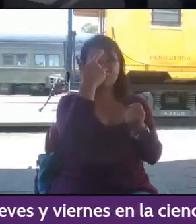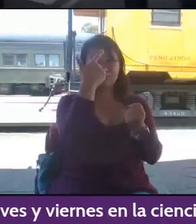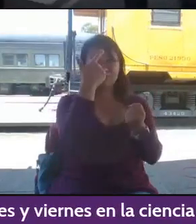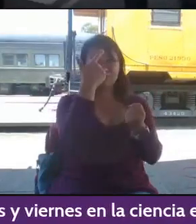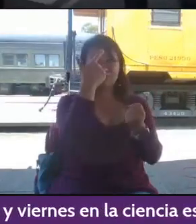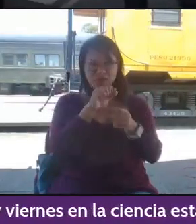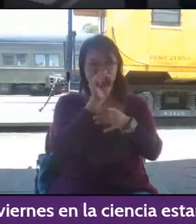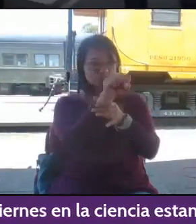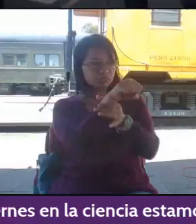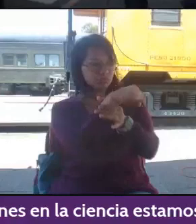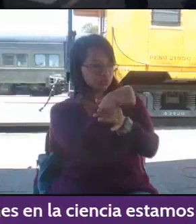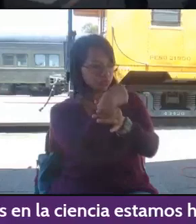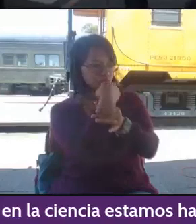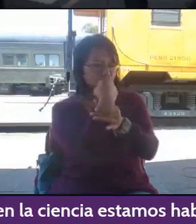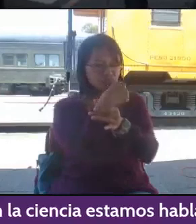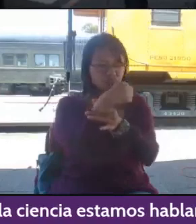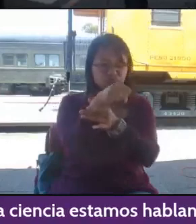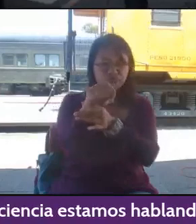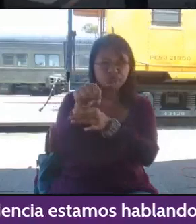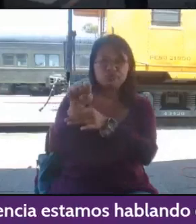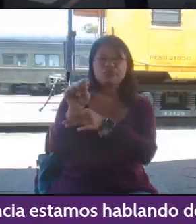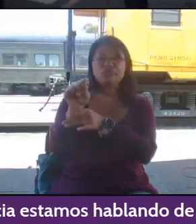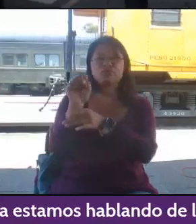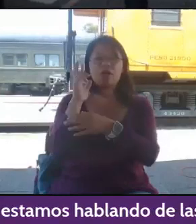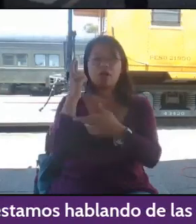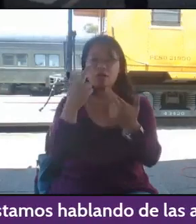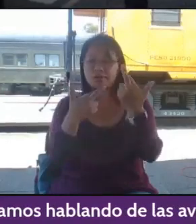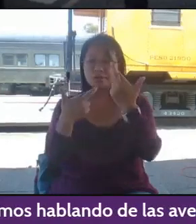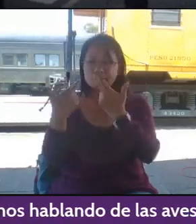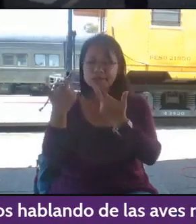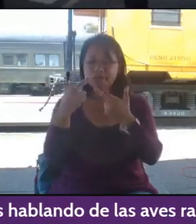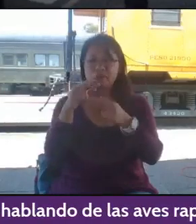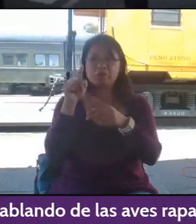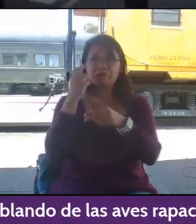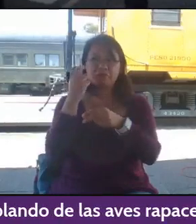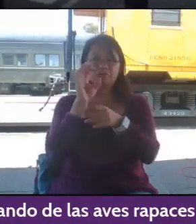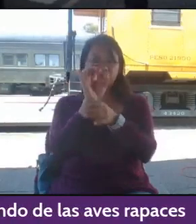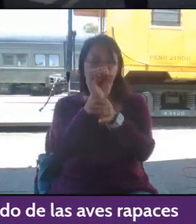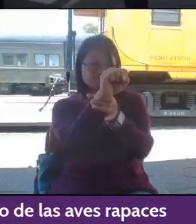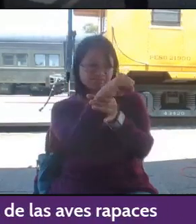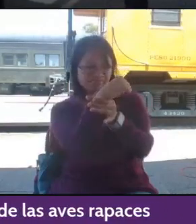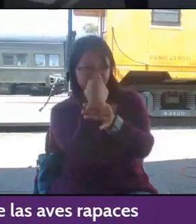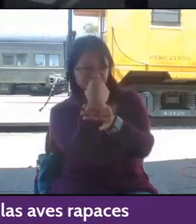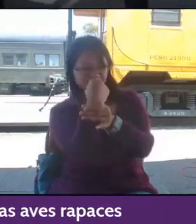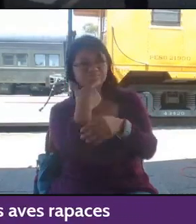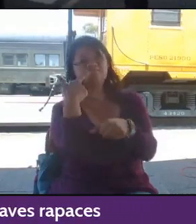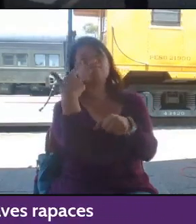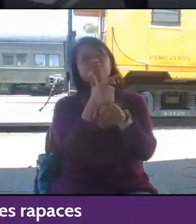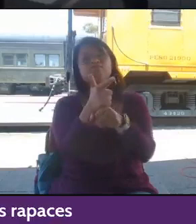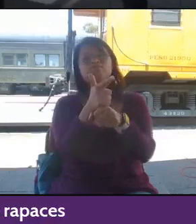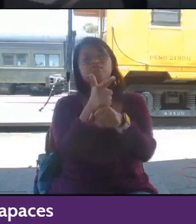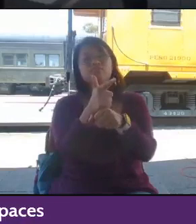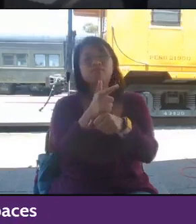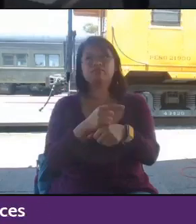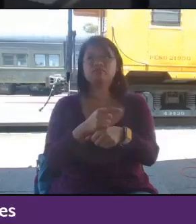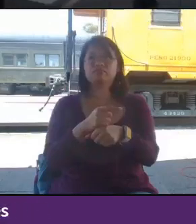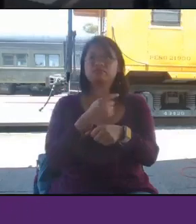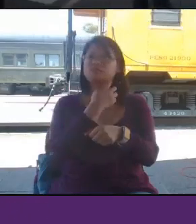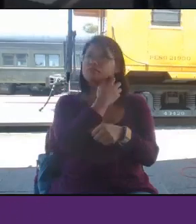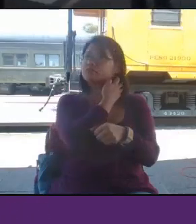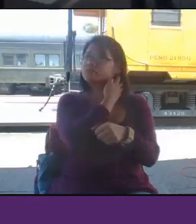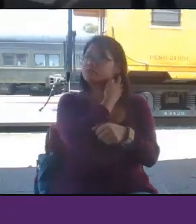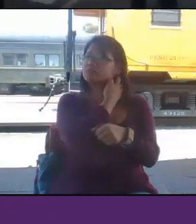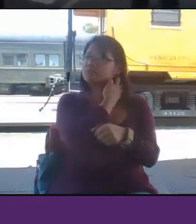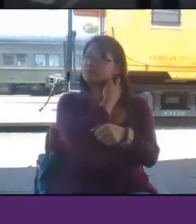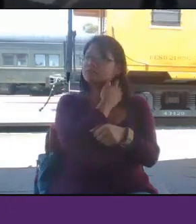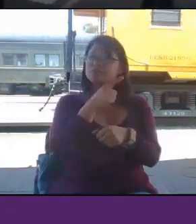lugar de tener que darse vuelta, lo que hacen simplemente es girar la cabecita y ya lo pueden detectar, ¿sale? Obviamente no les estoy lastimando ni nada, ¿eh? No